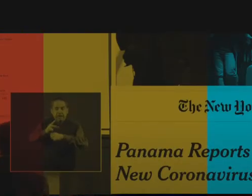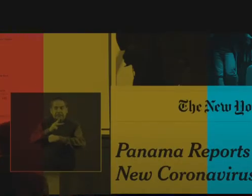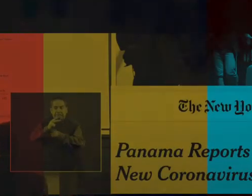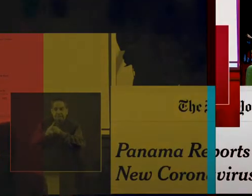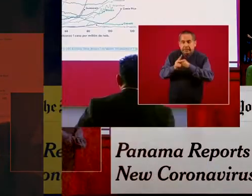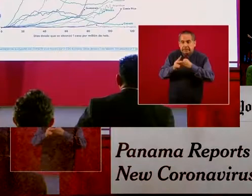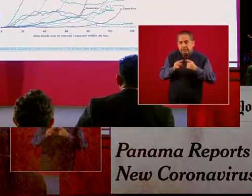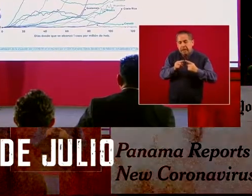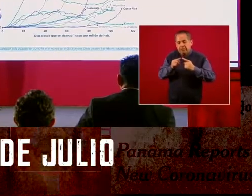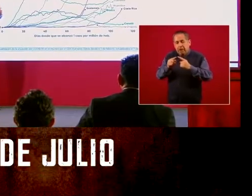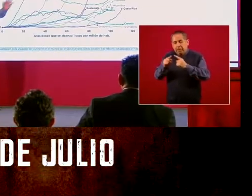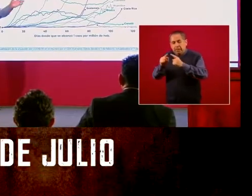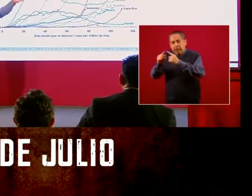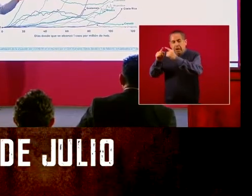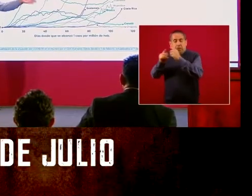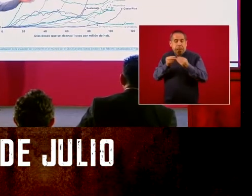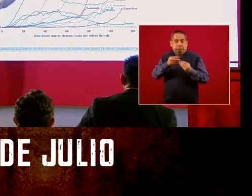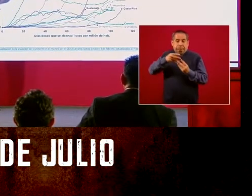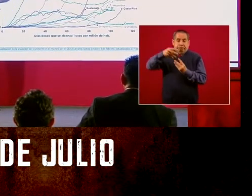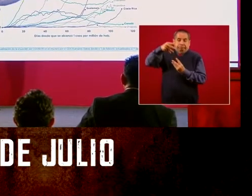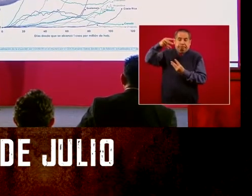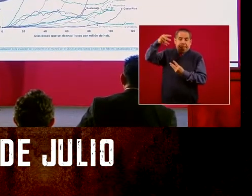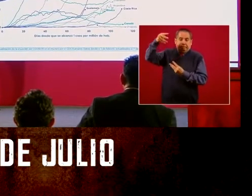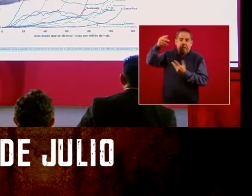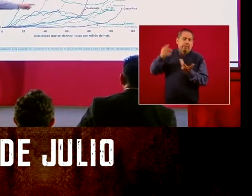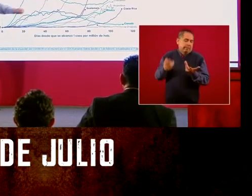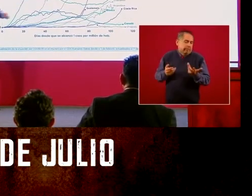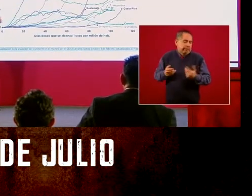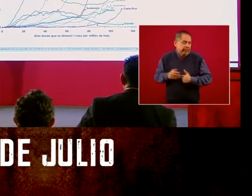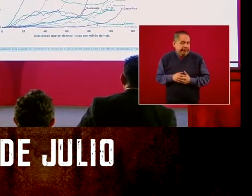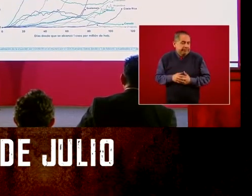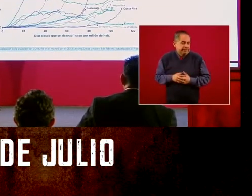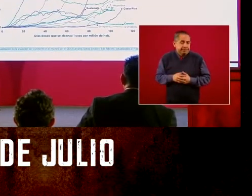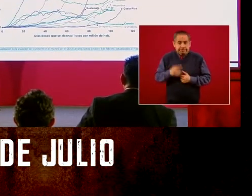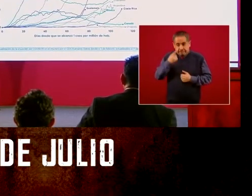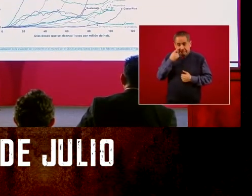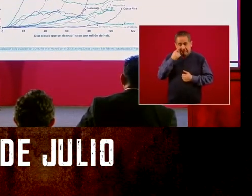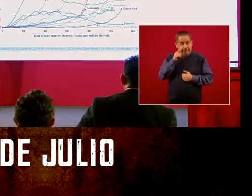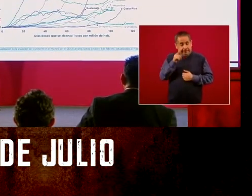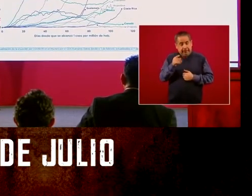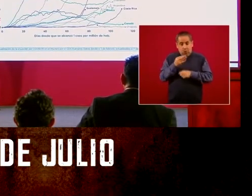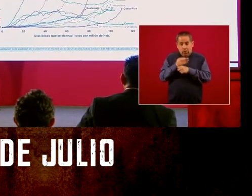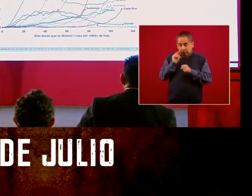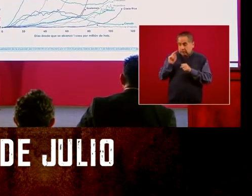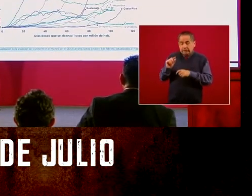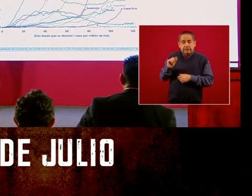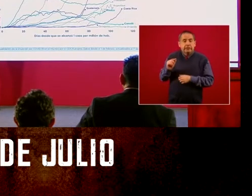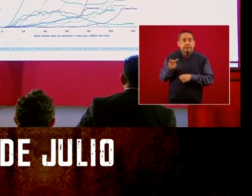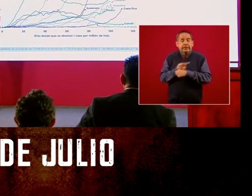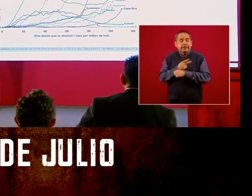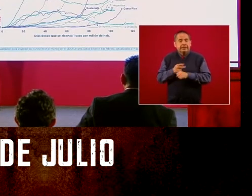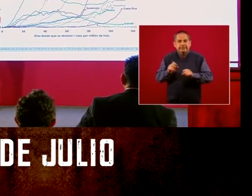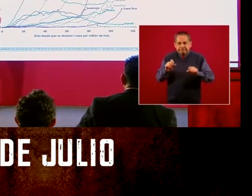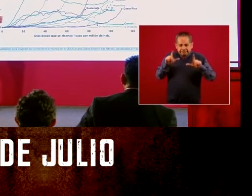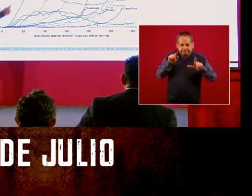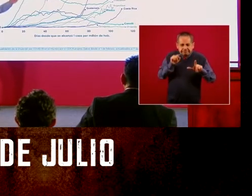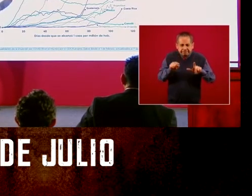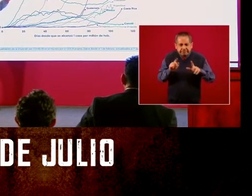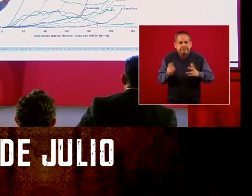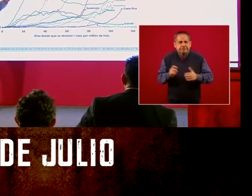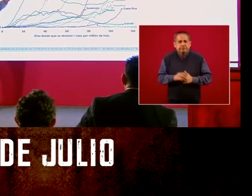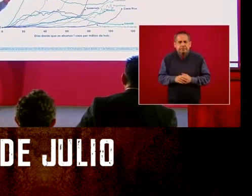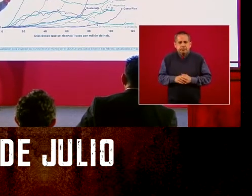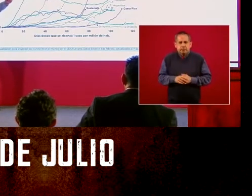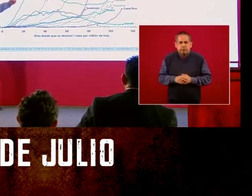nos vamos a los últimos días, es decir, lo más reciente que podemos ahora observar en la transmisión,